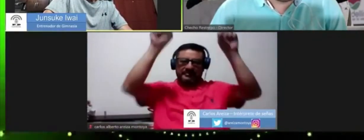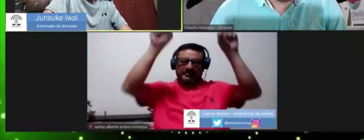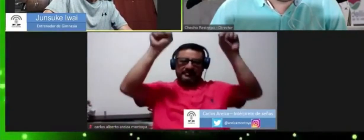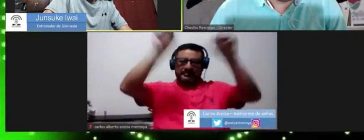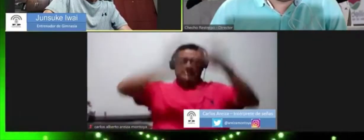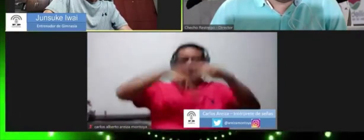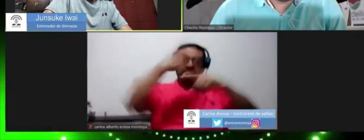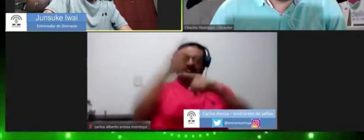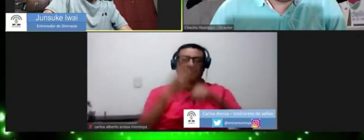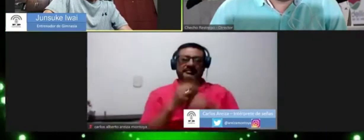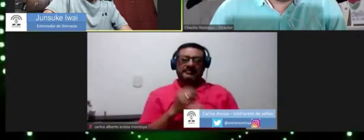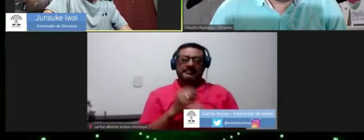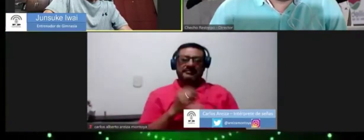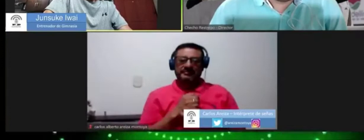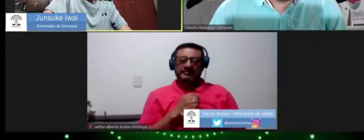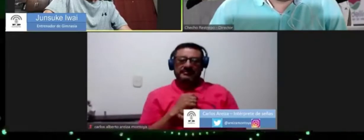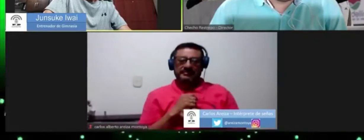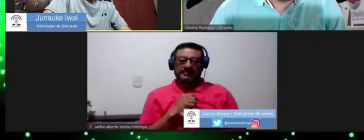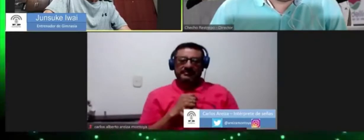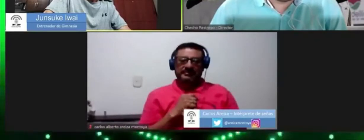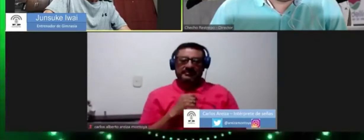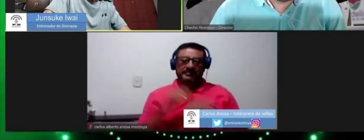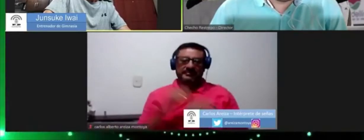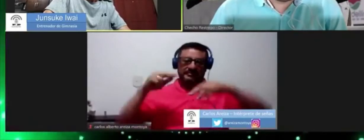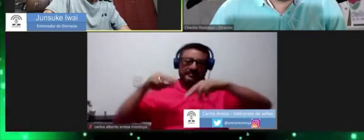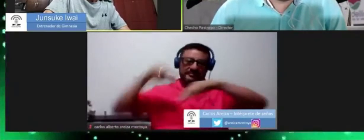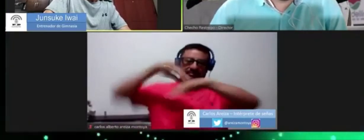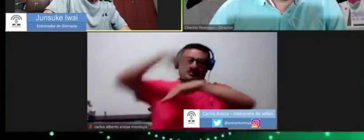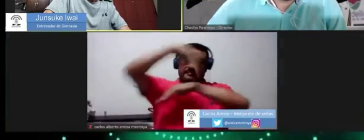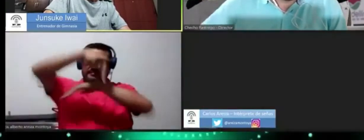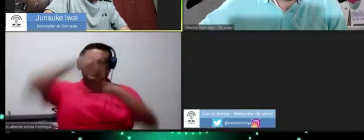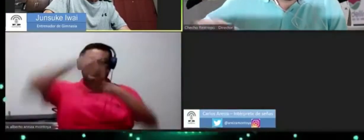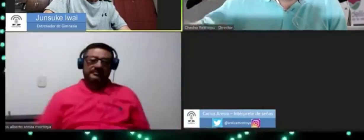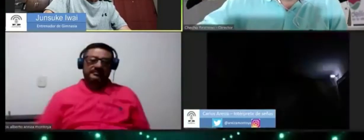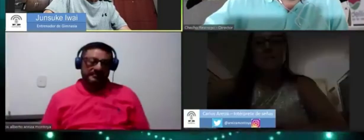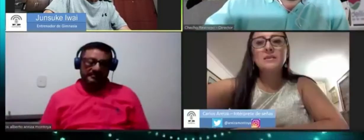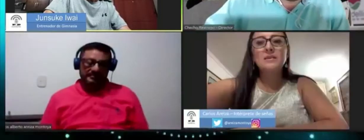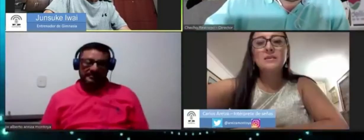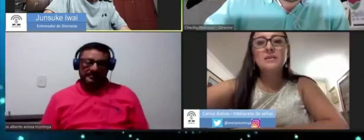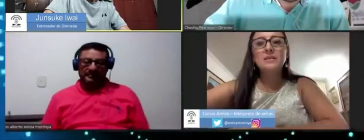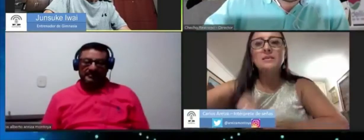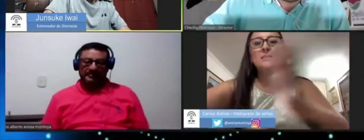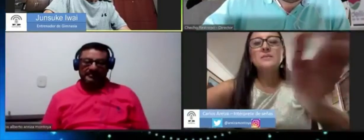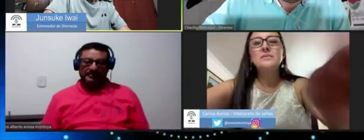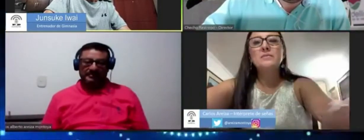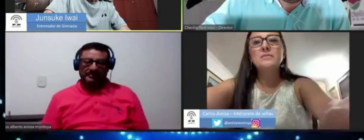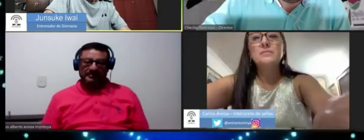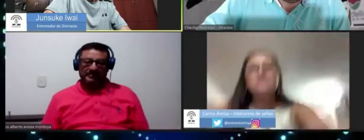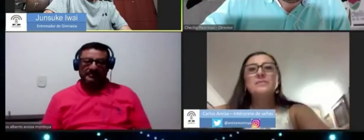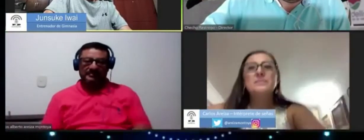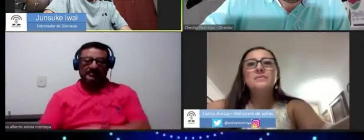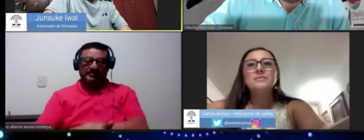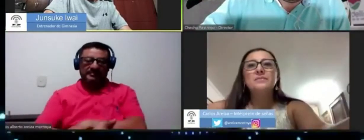garzón. Y Jorge Hugo, muy bueno en paralelas y